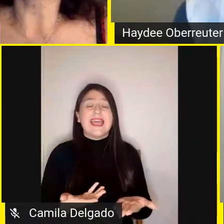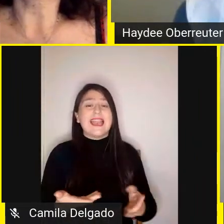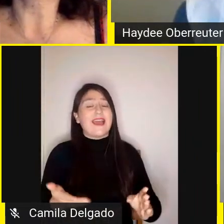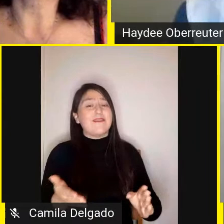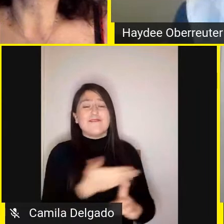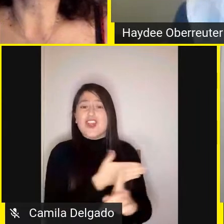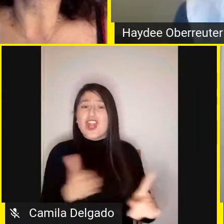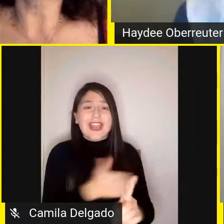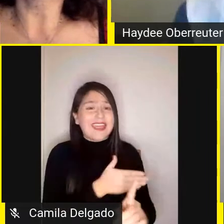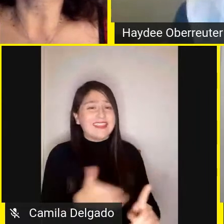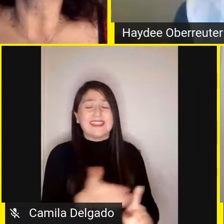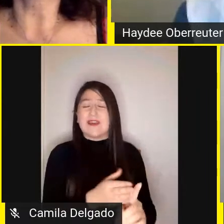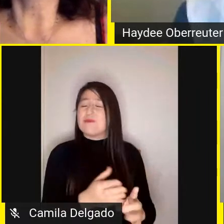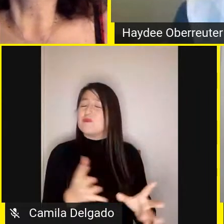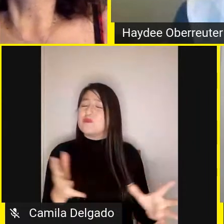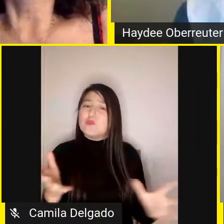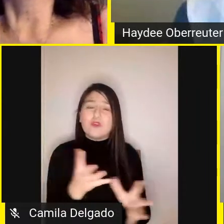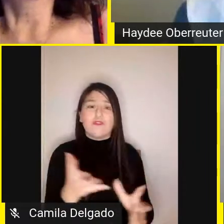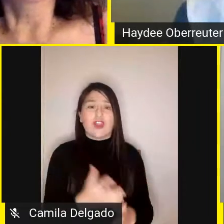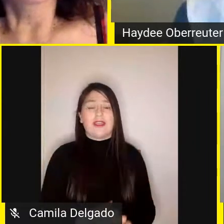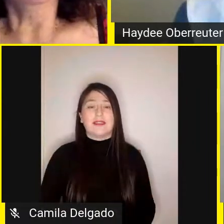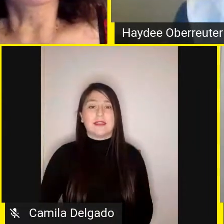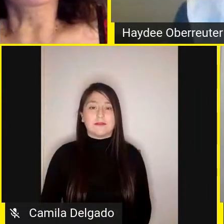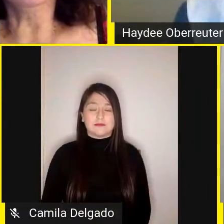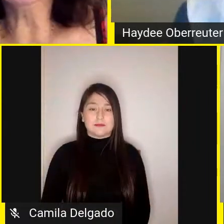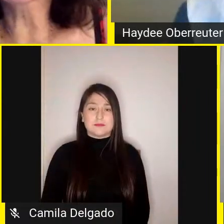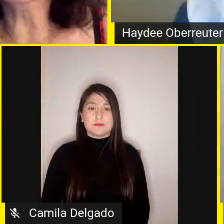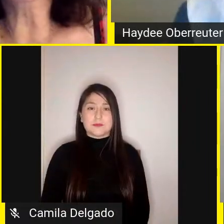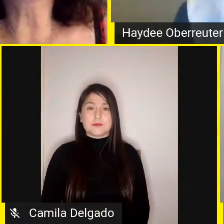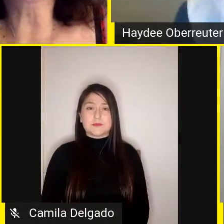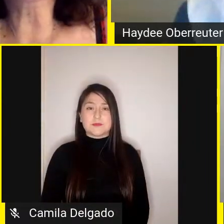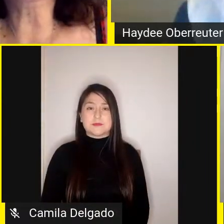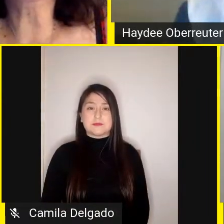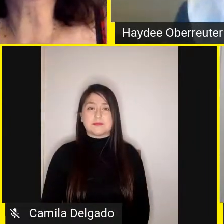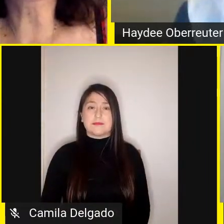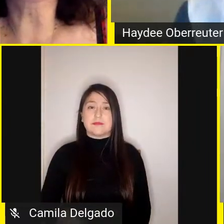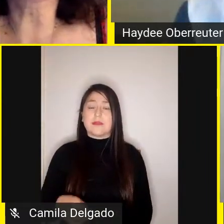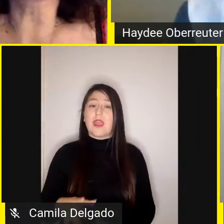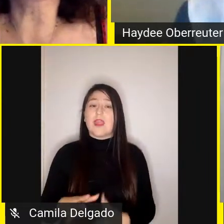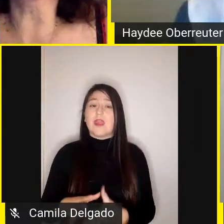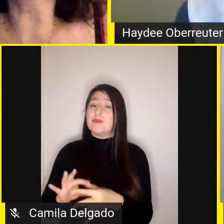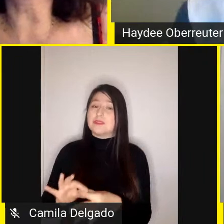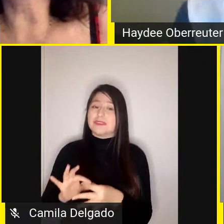violenta. Eso. Sí. Sí. Muchas gracias.